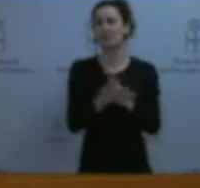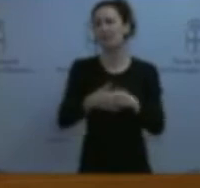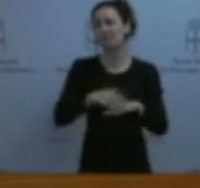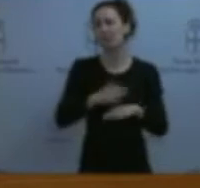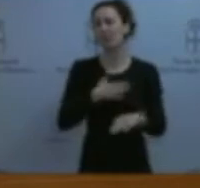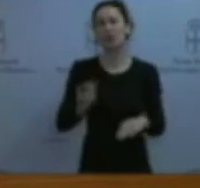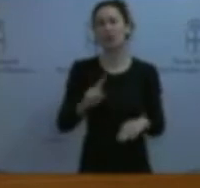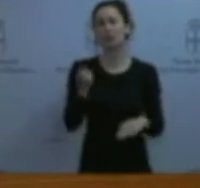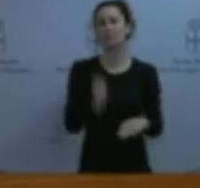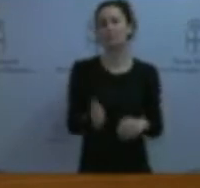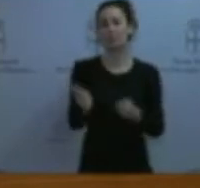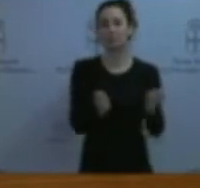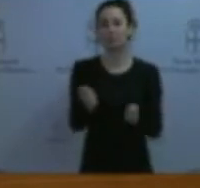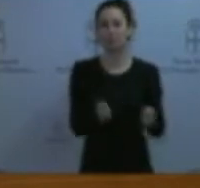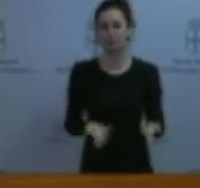qué.